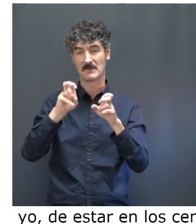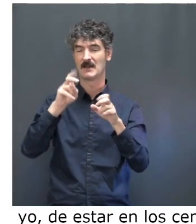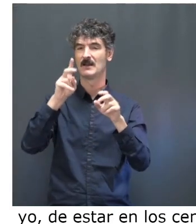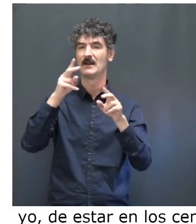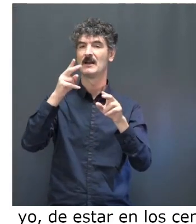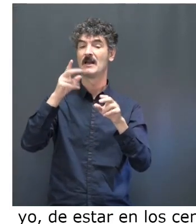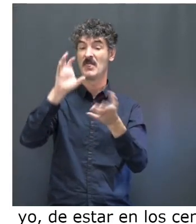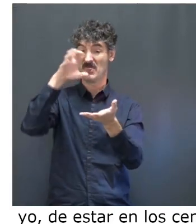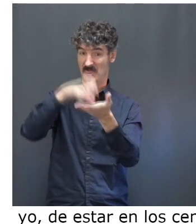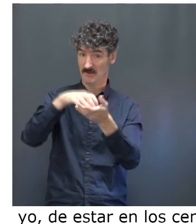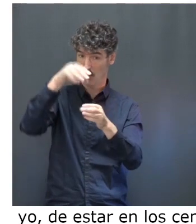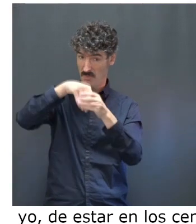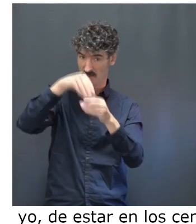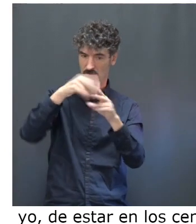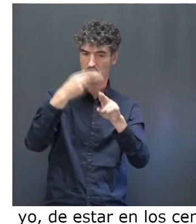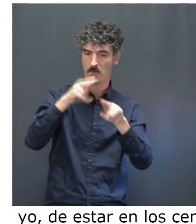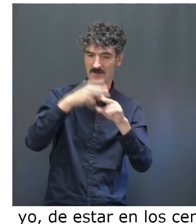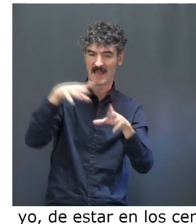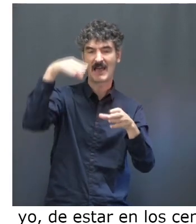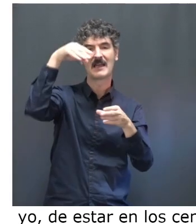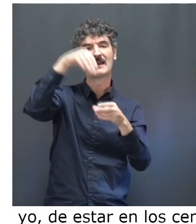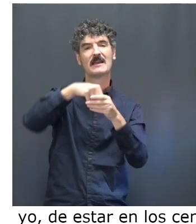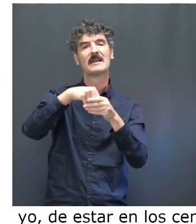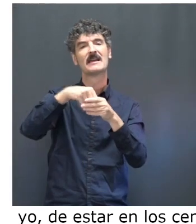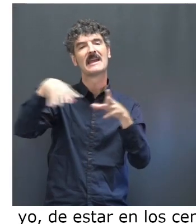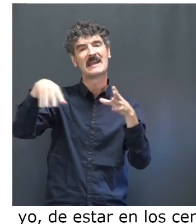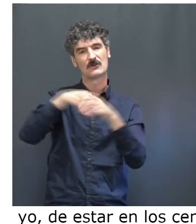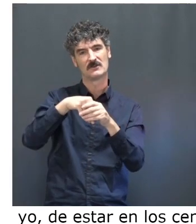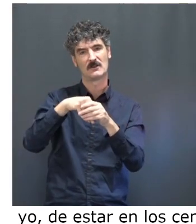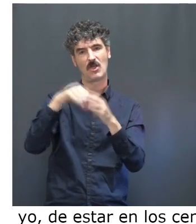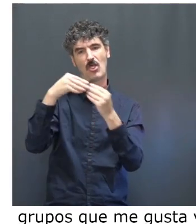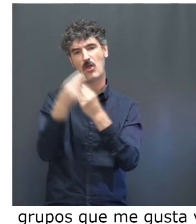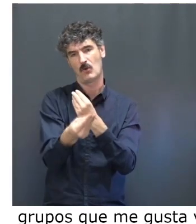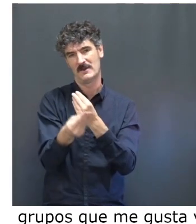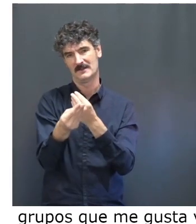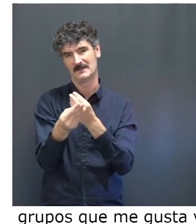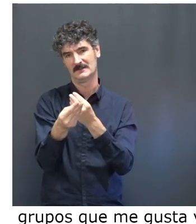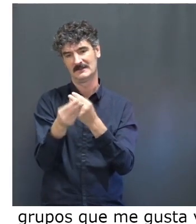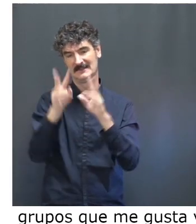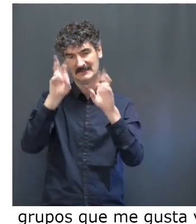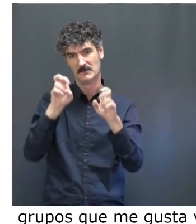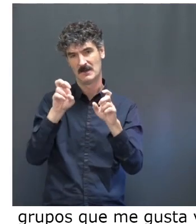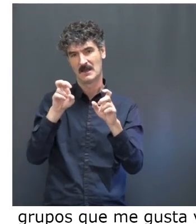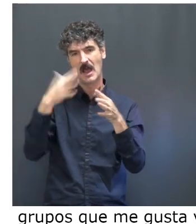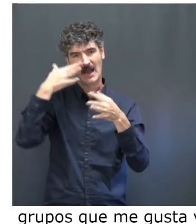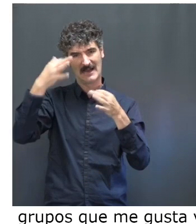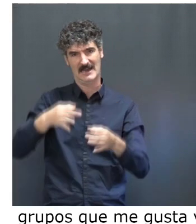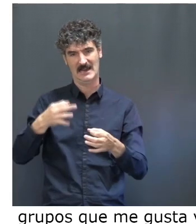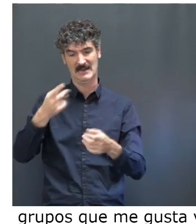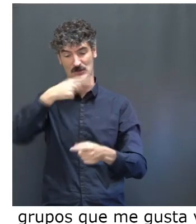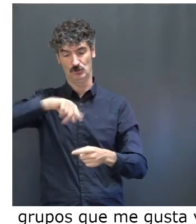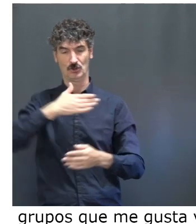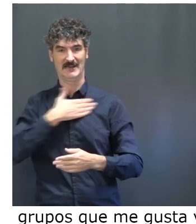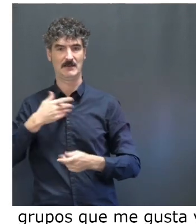de los centros, en la que todos los documentos de centro tengan una referencia real a toda esta cobertura que queremos